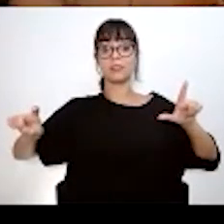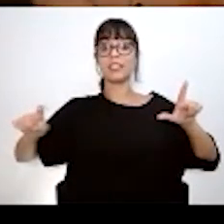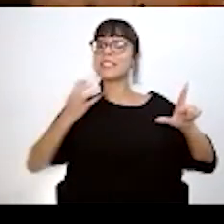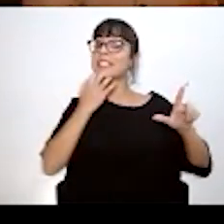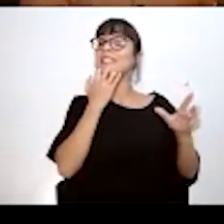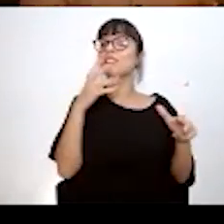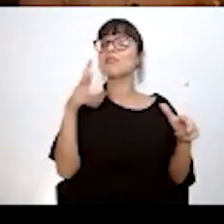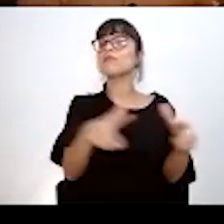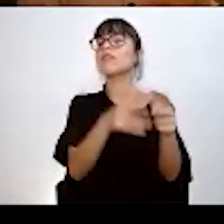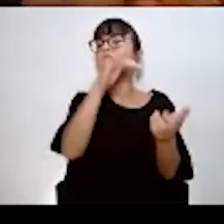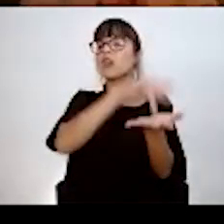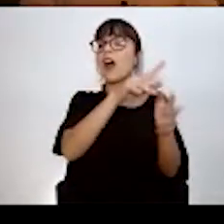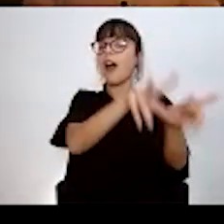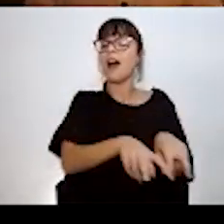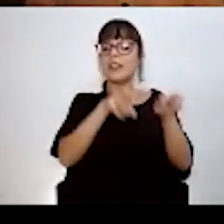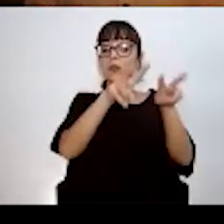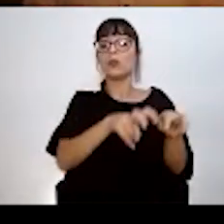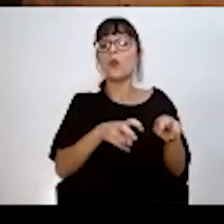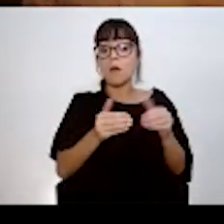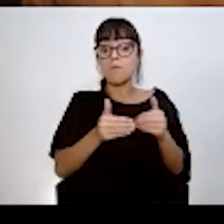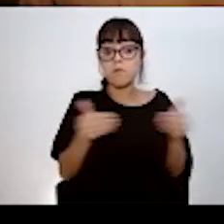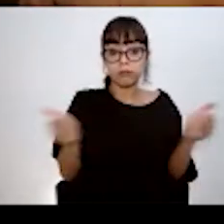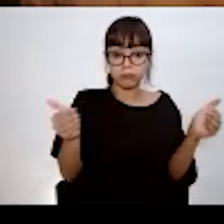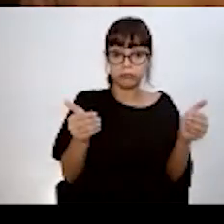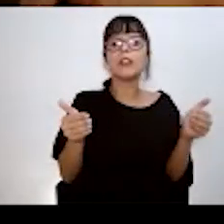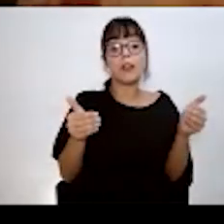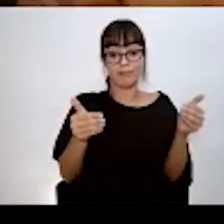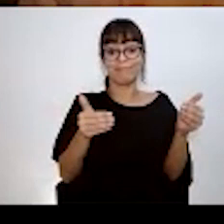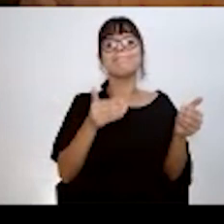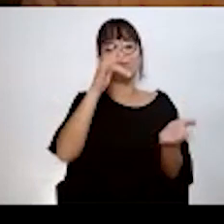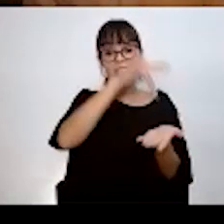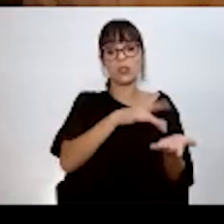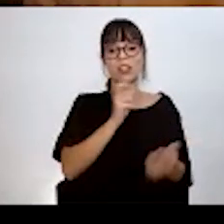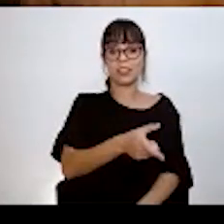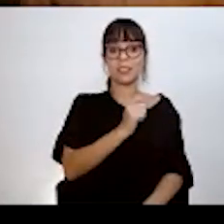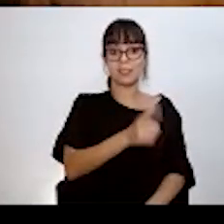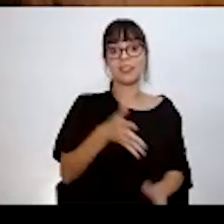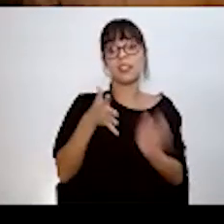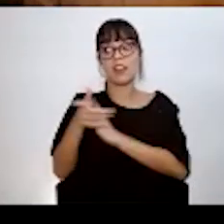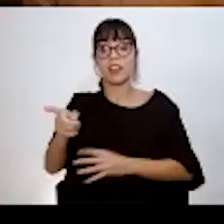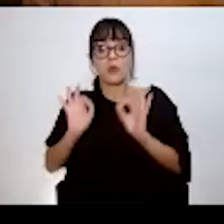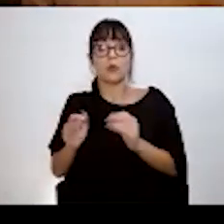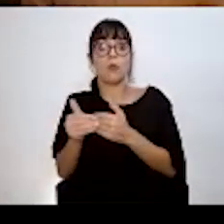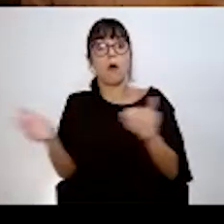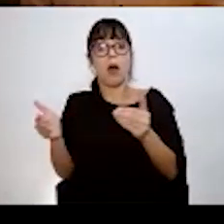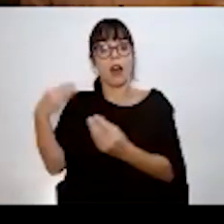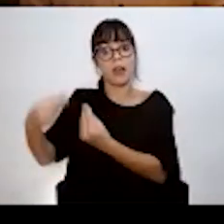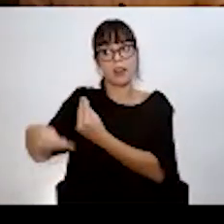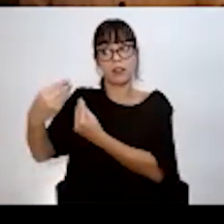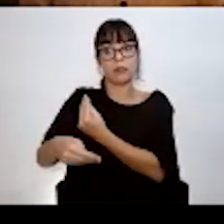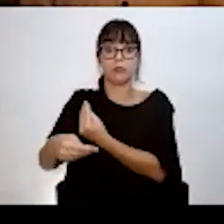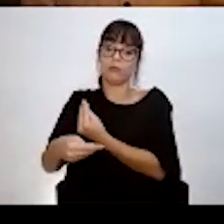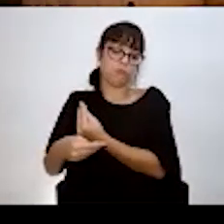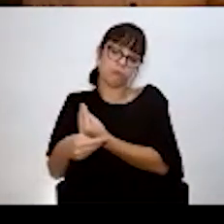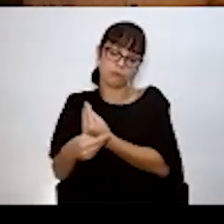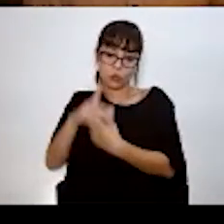que se introduce la agricultura. Esto no significa que en el caso de Gran Canaria estemos hablando que en este momento se introduce la agricultura, porque sería un falso histórico, ¿no?